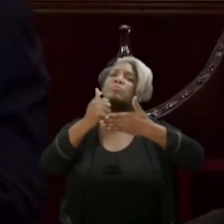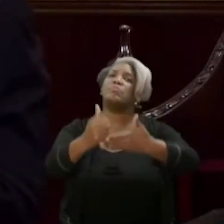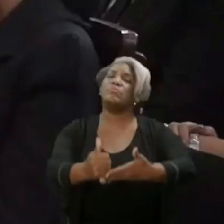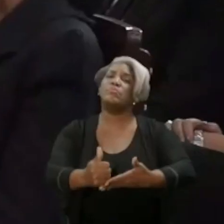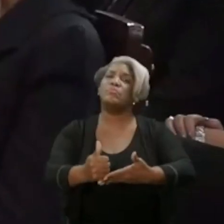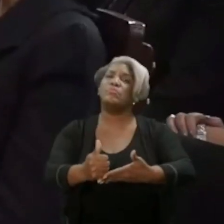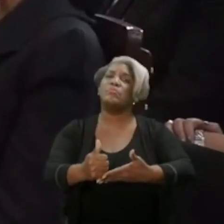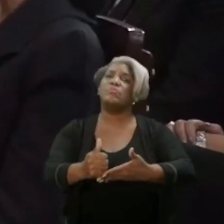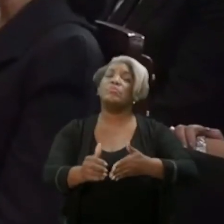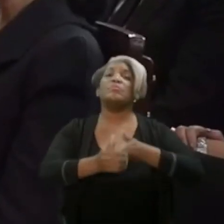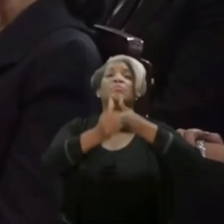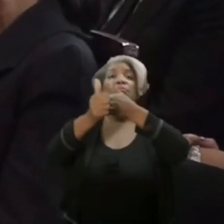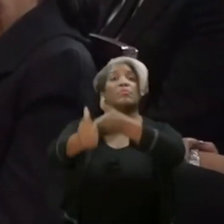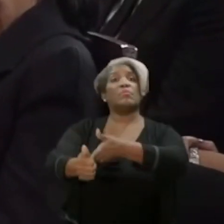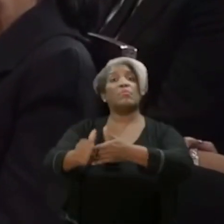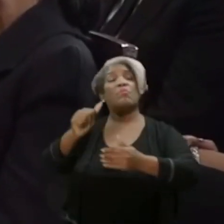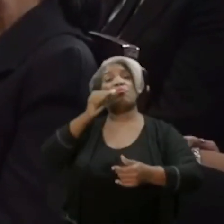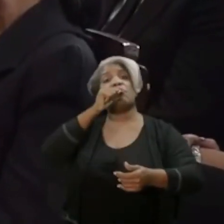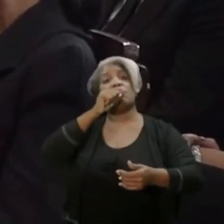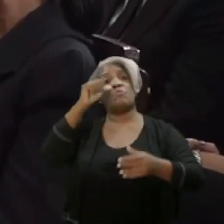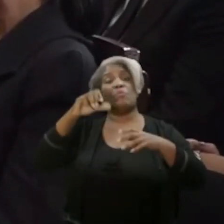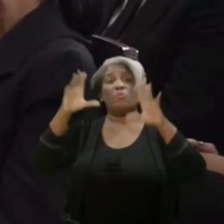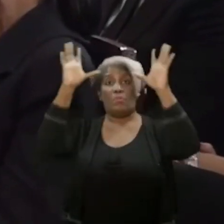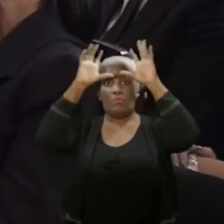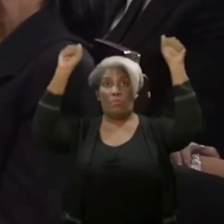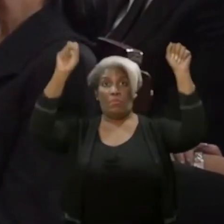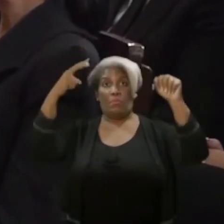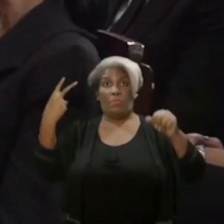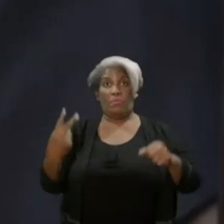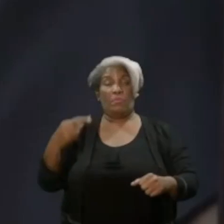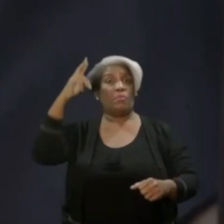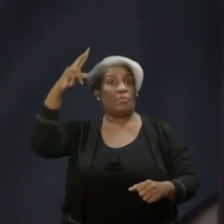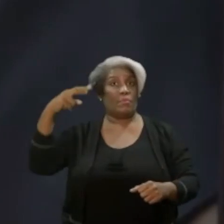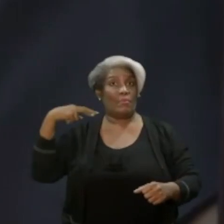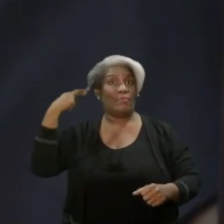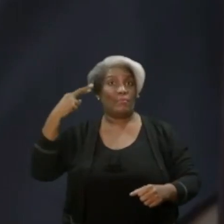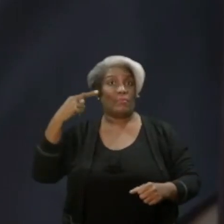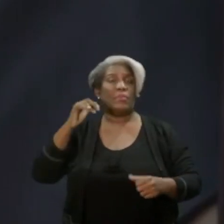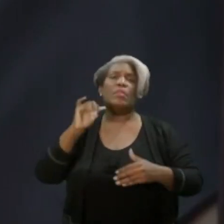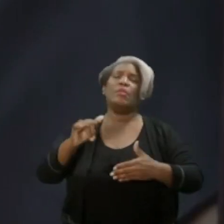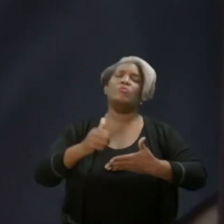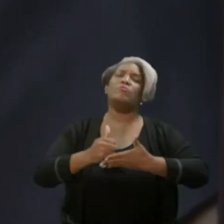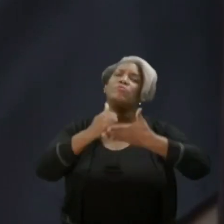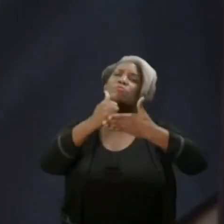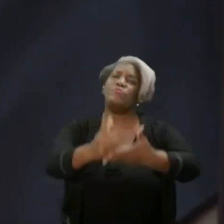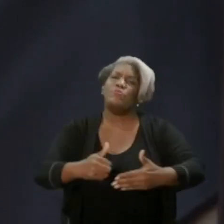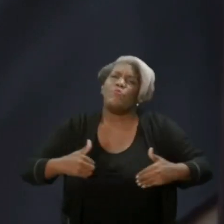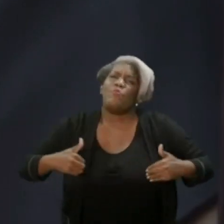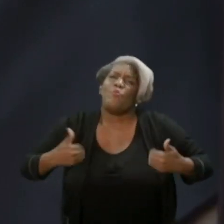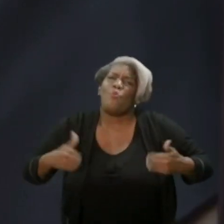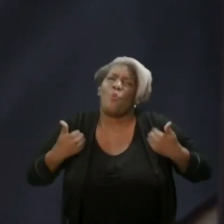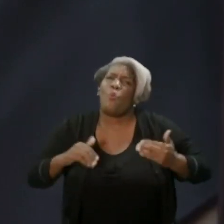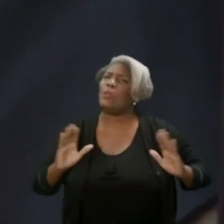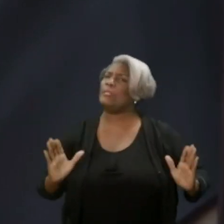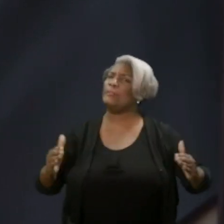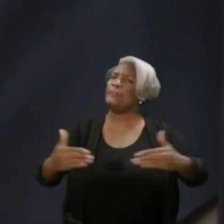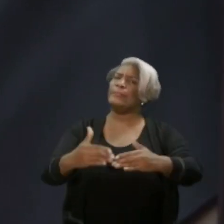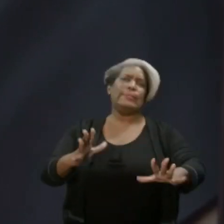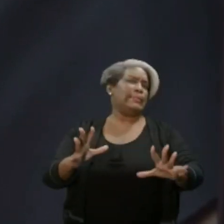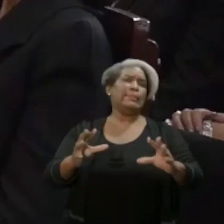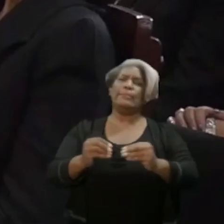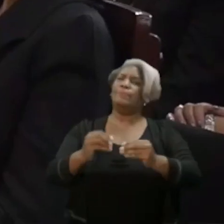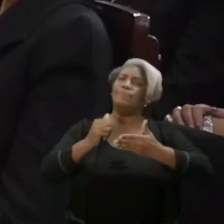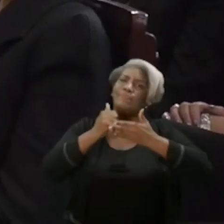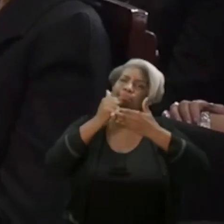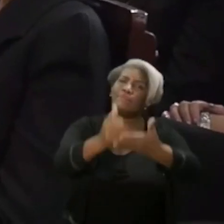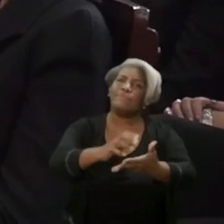Raquel Arbaje, la política de prevención y atención a las uniones tempranas y el embarazo en adolescentes, a través de la cual se han priorizado